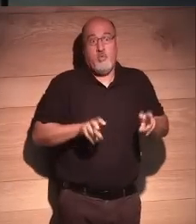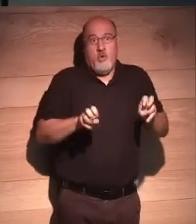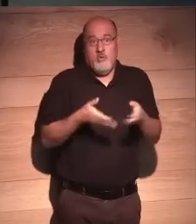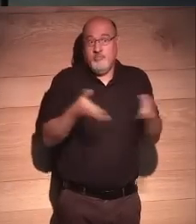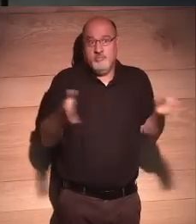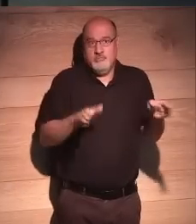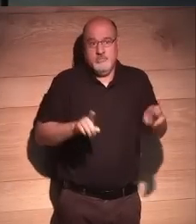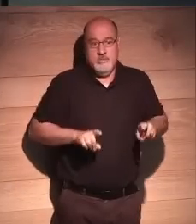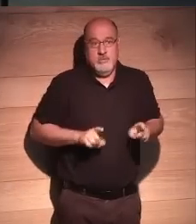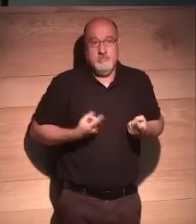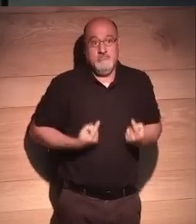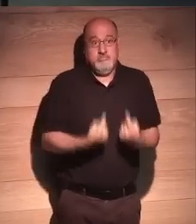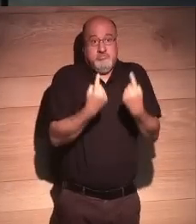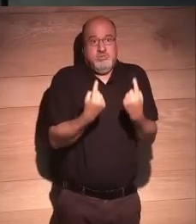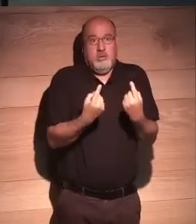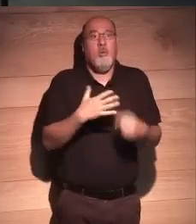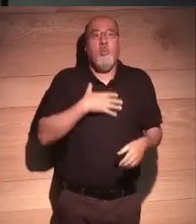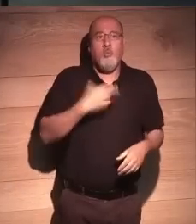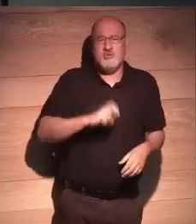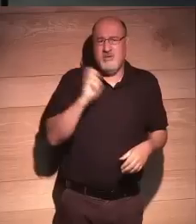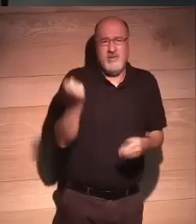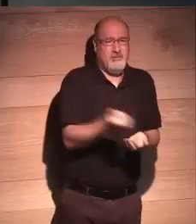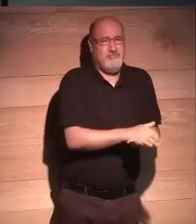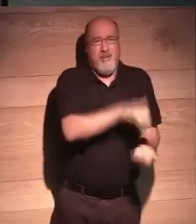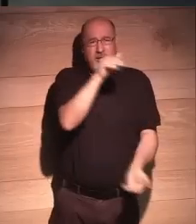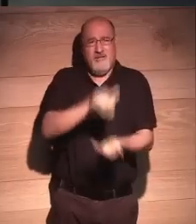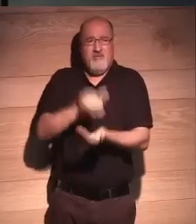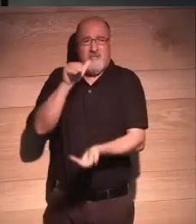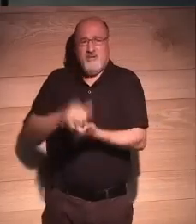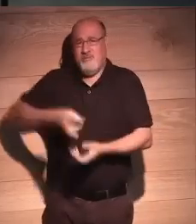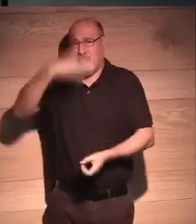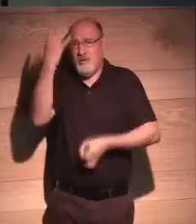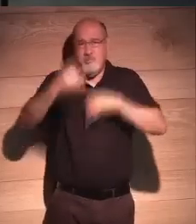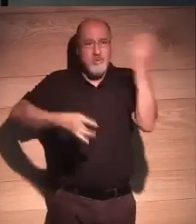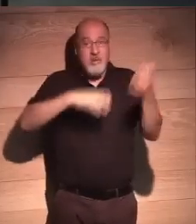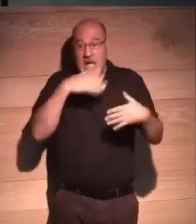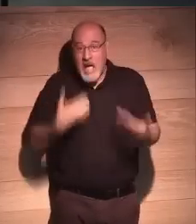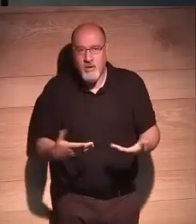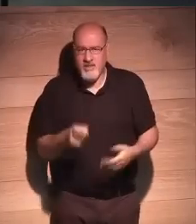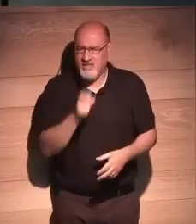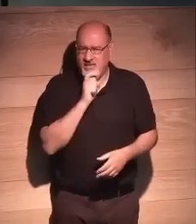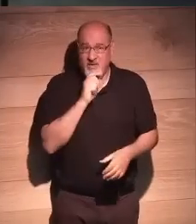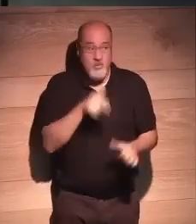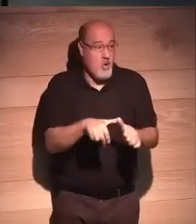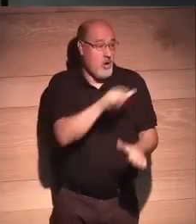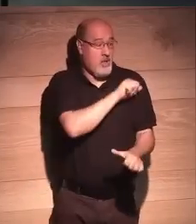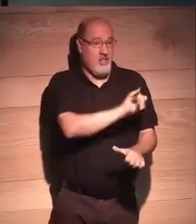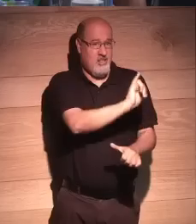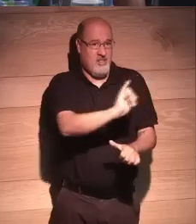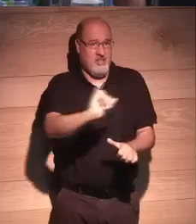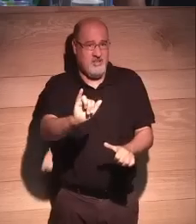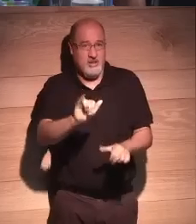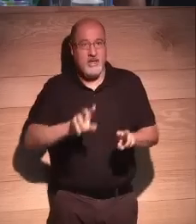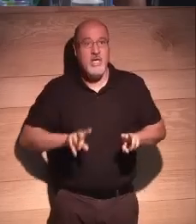Entonces, claro, digamos que las posibilidades eran mayores. Es decir, ahora inventar es mucho más difícil. Sí, pero... innovar